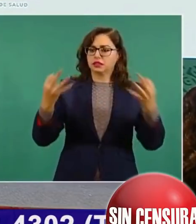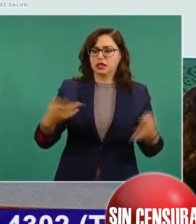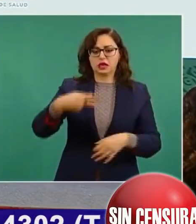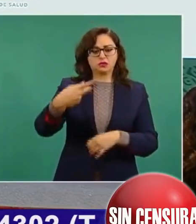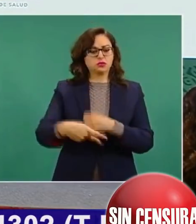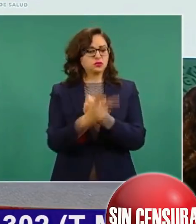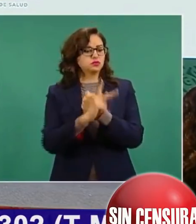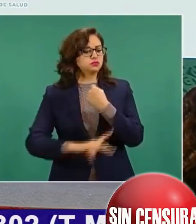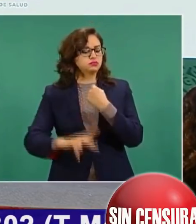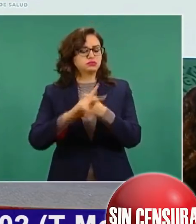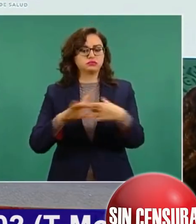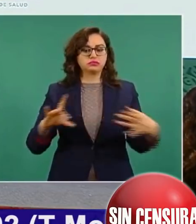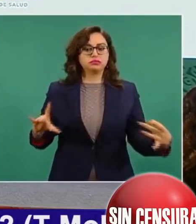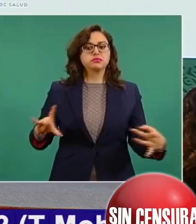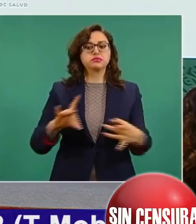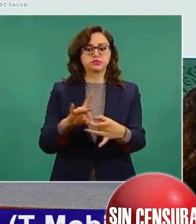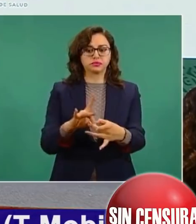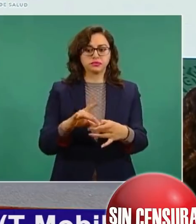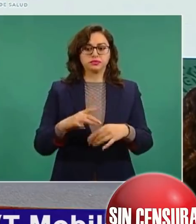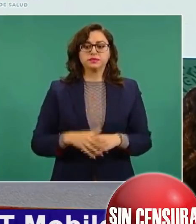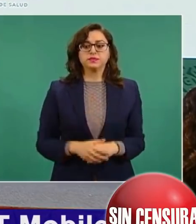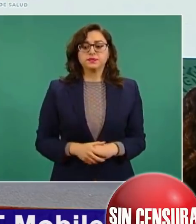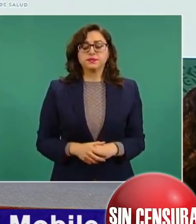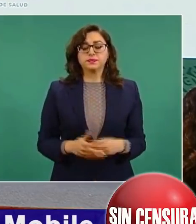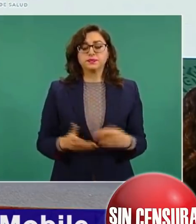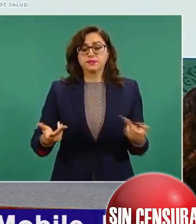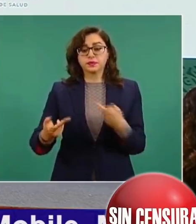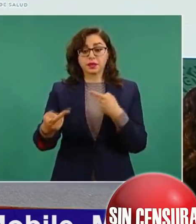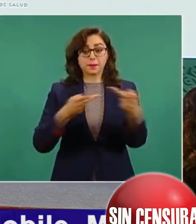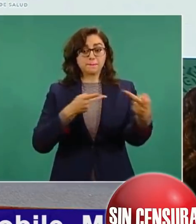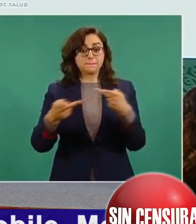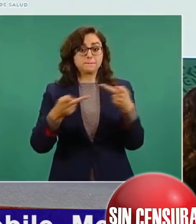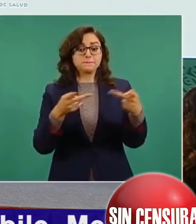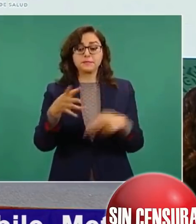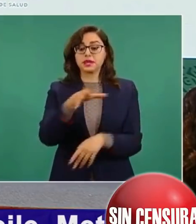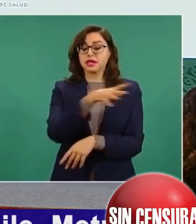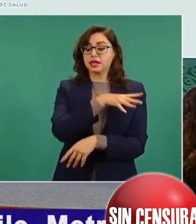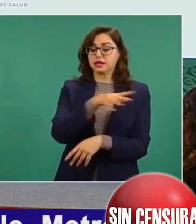país. Y el plan en general tiene 4